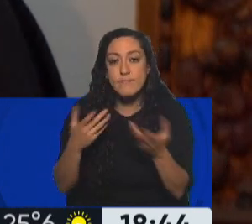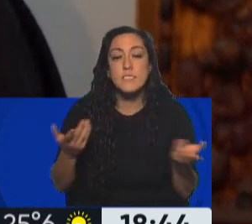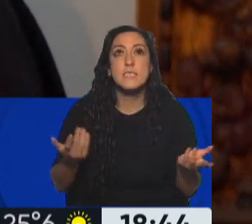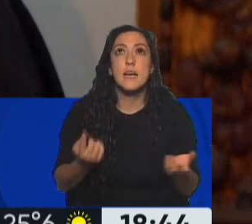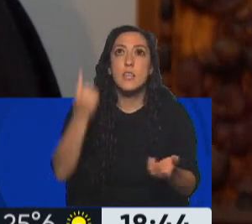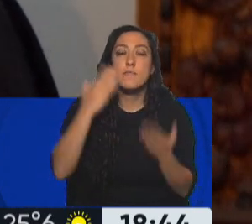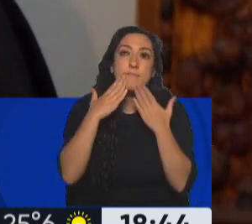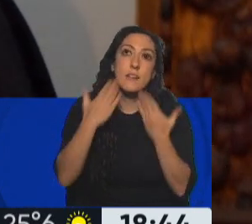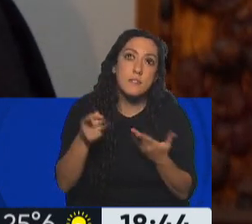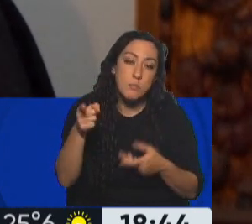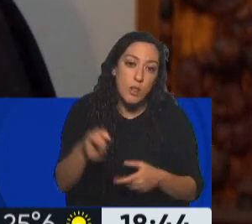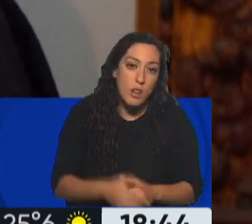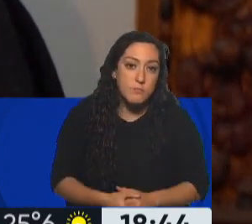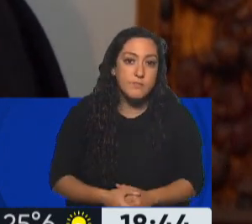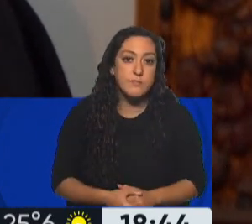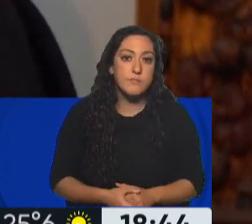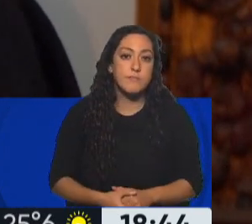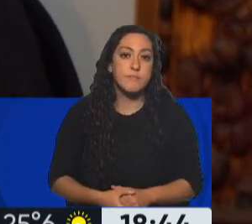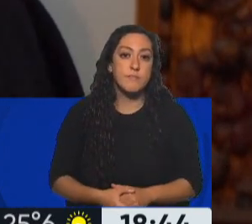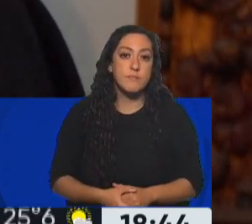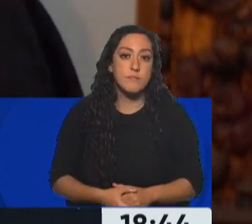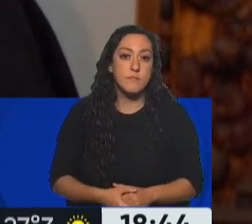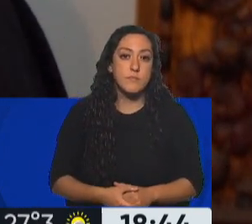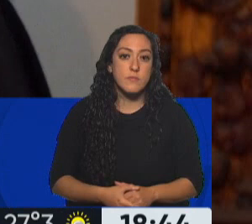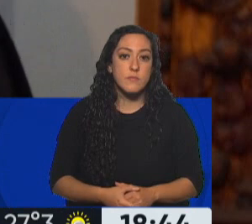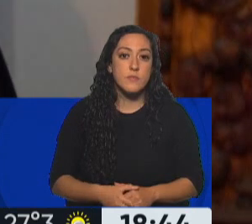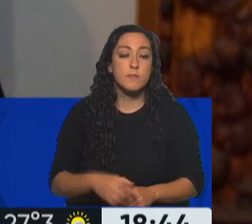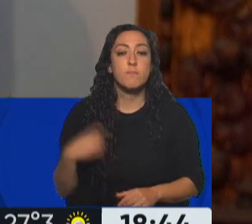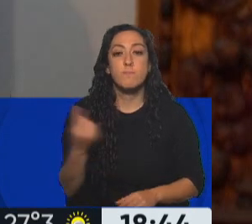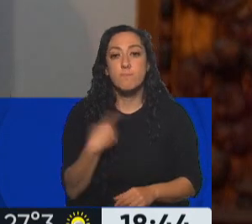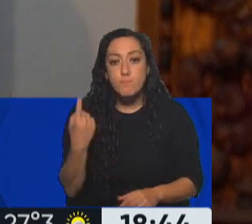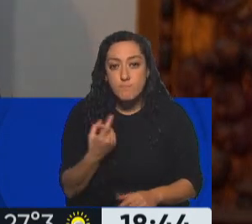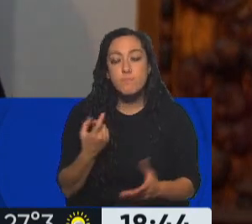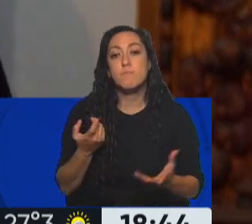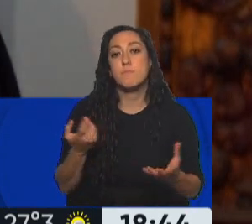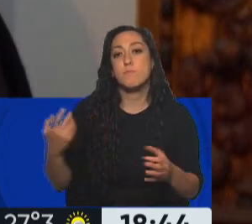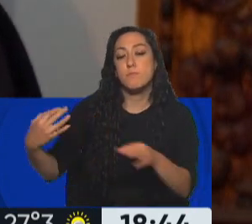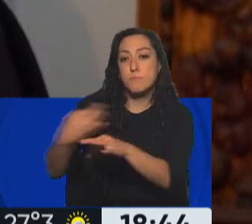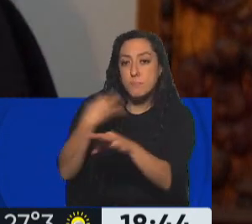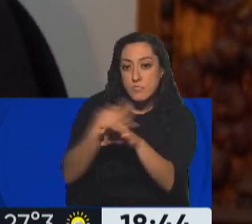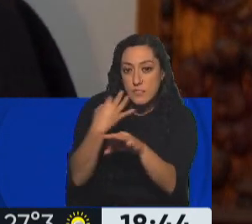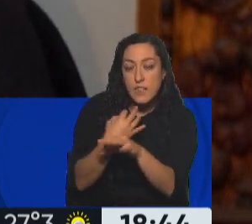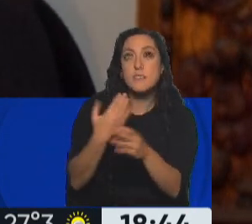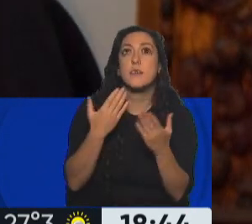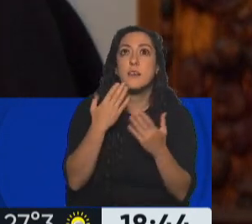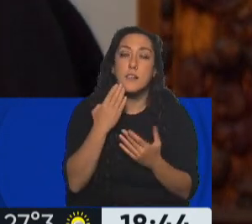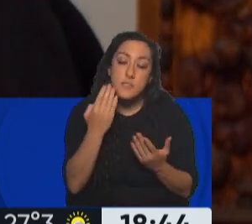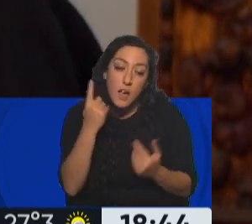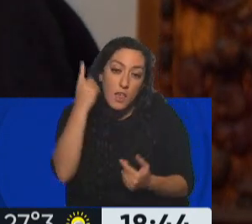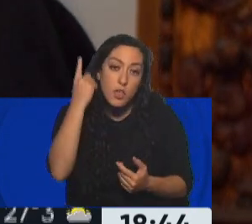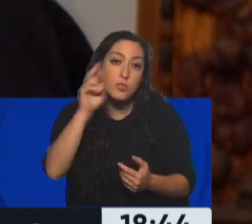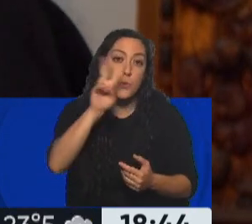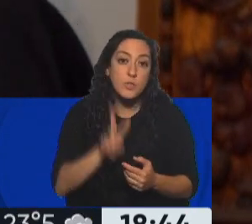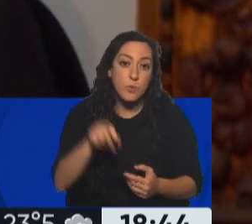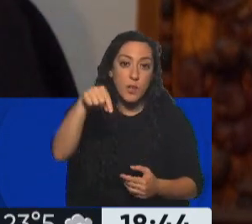Señor, y queremos pues hacer tesoro de toda su enseñanza. Aquí, gracias a Dios, en Venezuela,